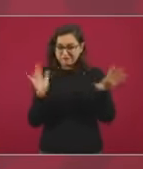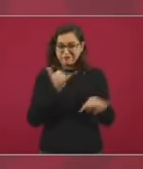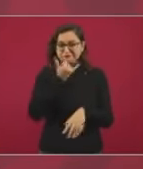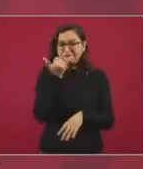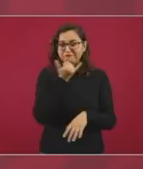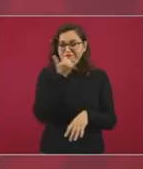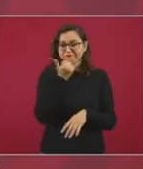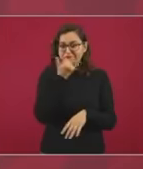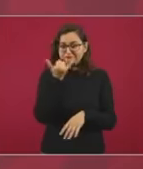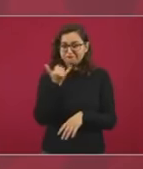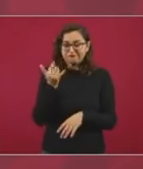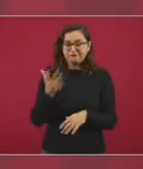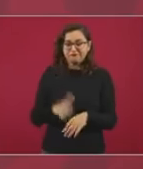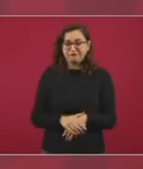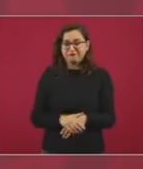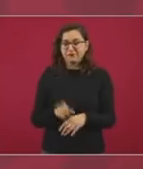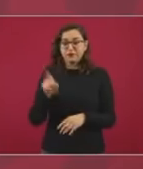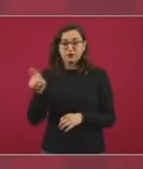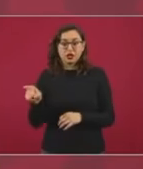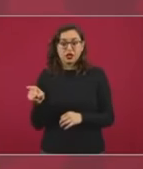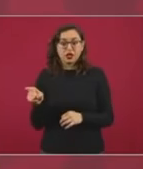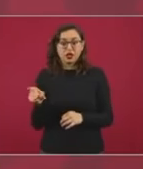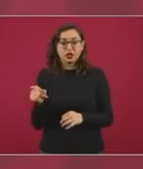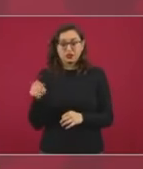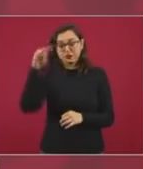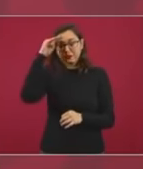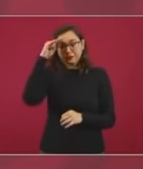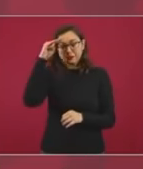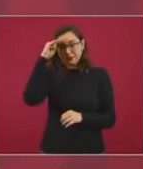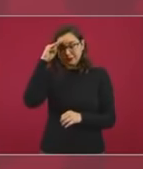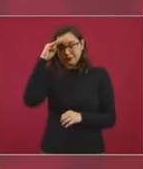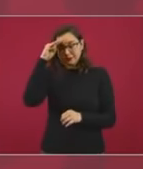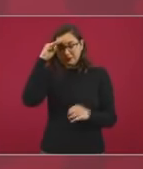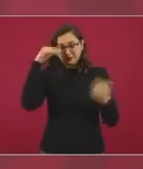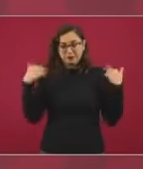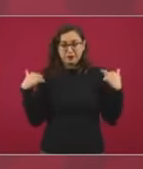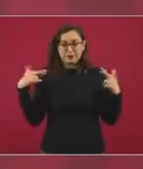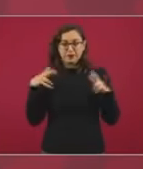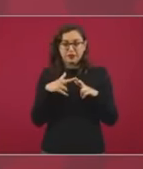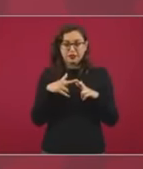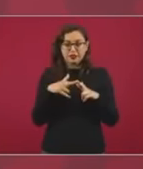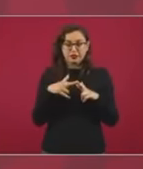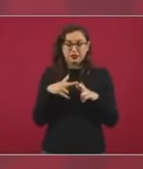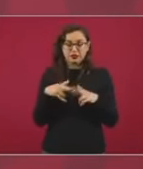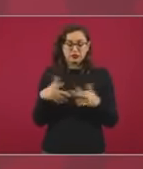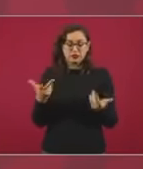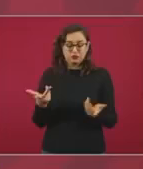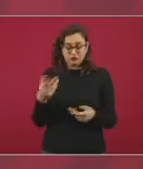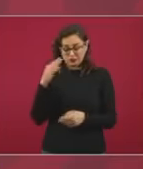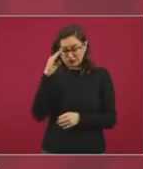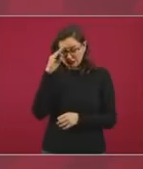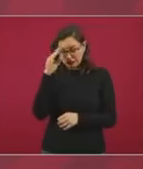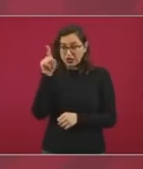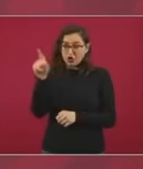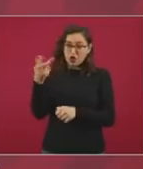de que solo se atendía en hospitales privados, de acuerdo al convenio, a pacientes